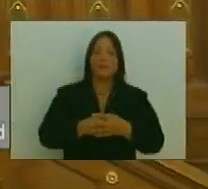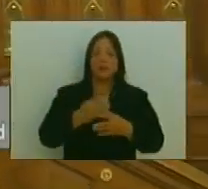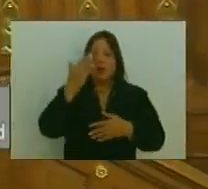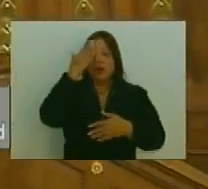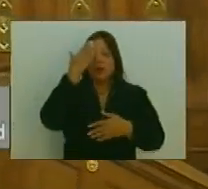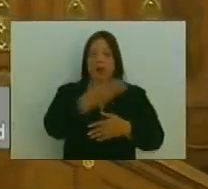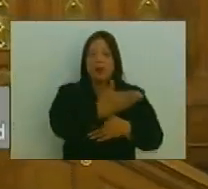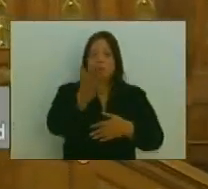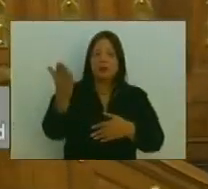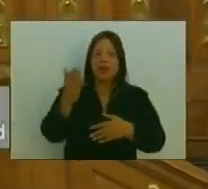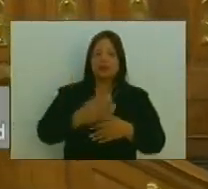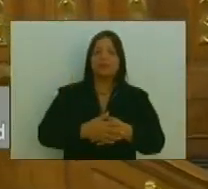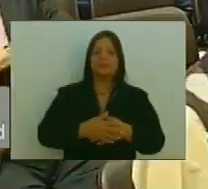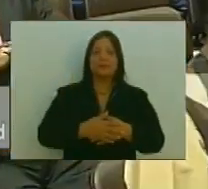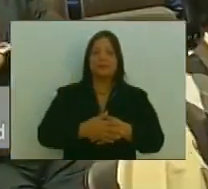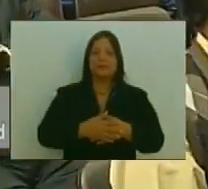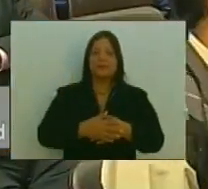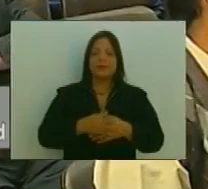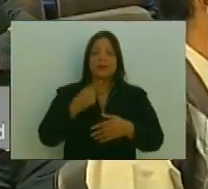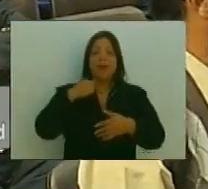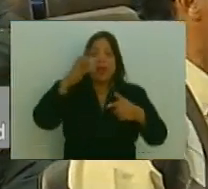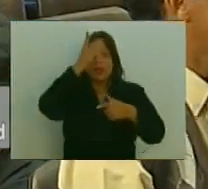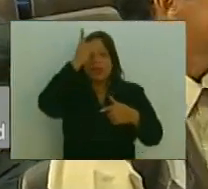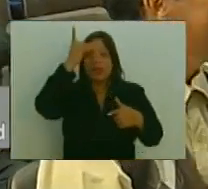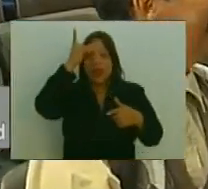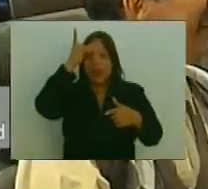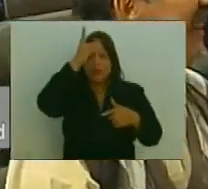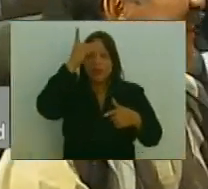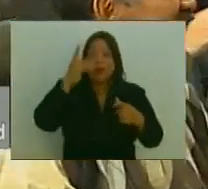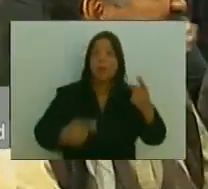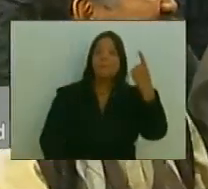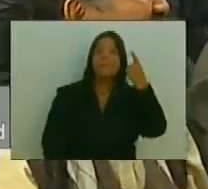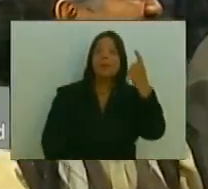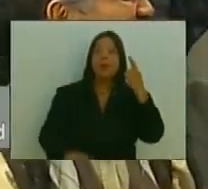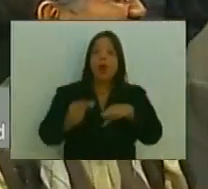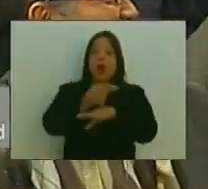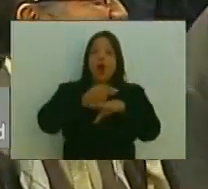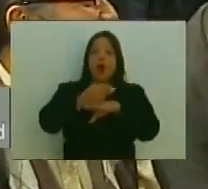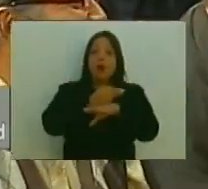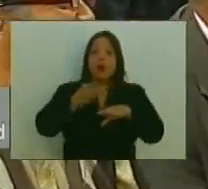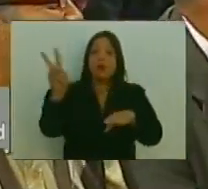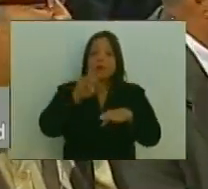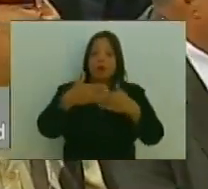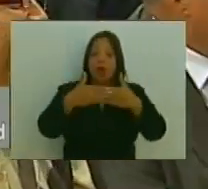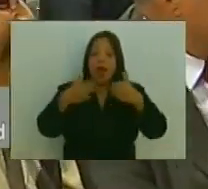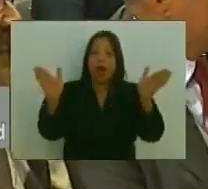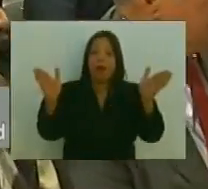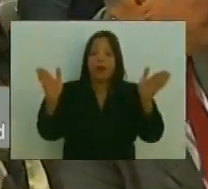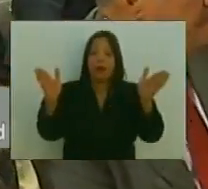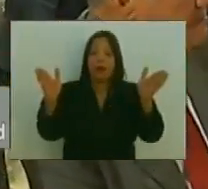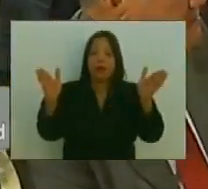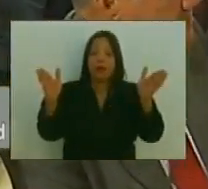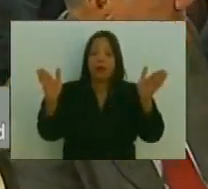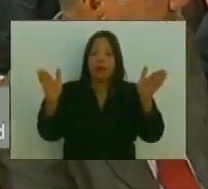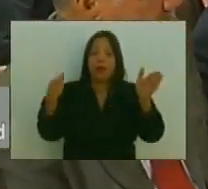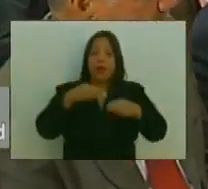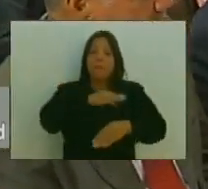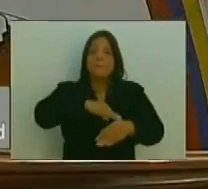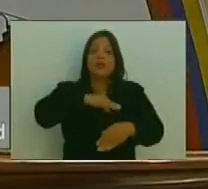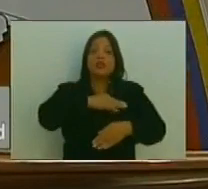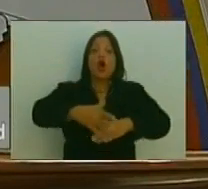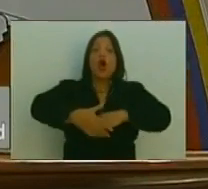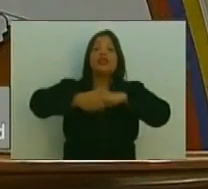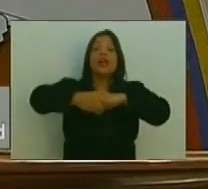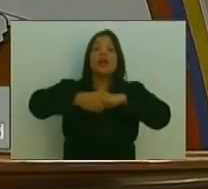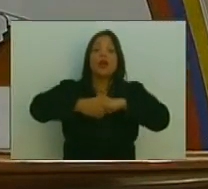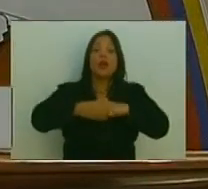saben que el camarada Diosdado Cabello fue el primer gobernador de Venezuela que le abrió las puertas a la misión José Gregorio Hernández.